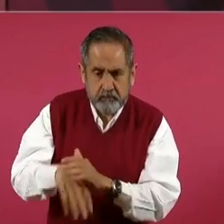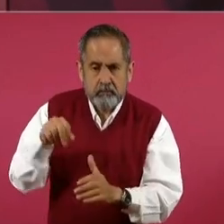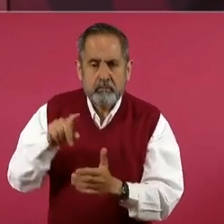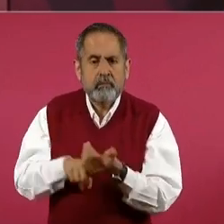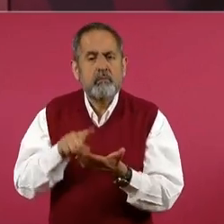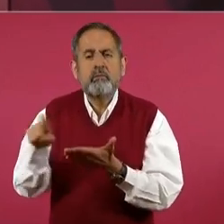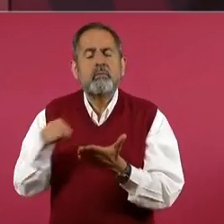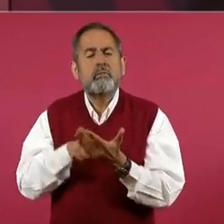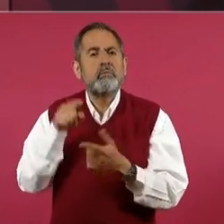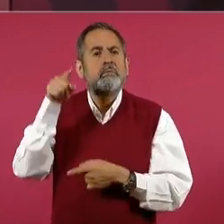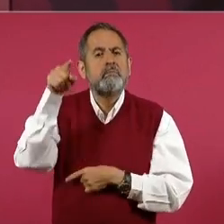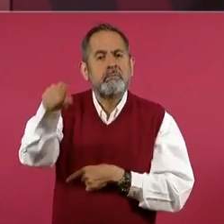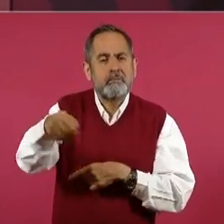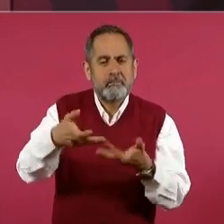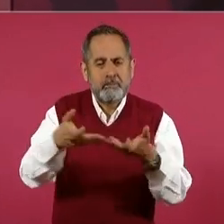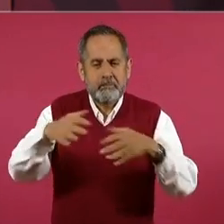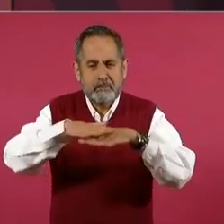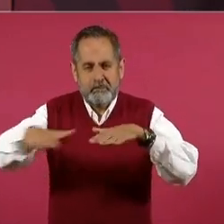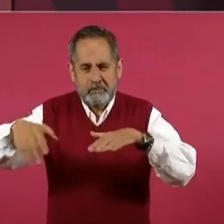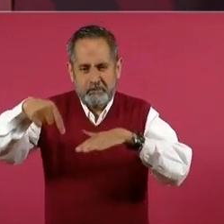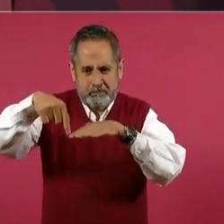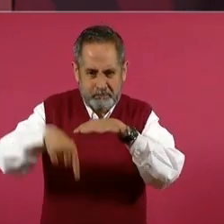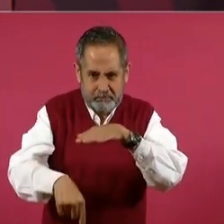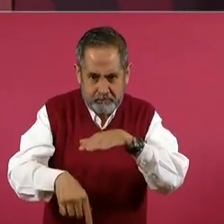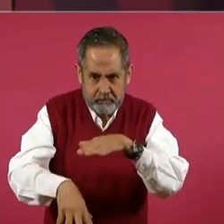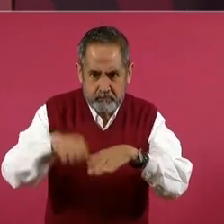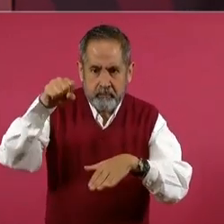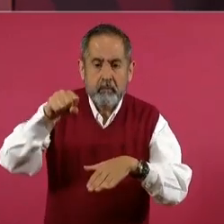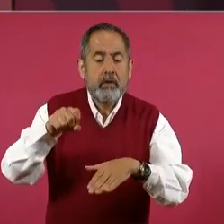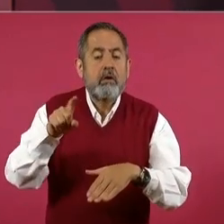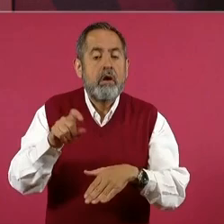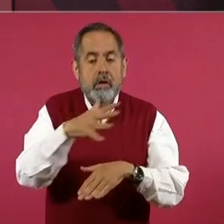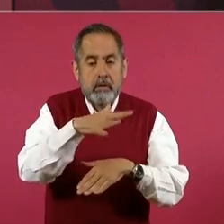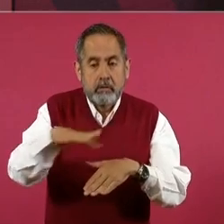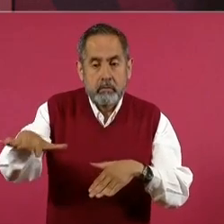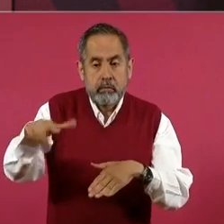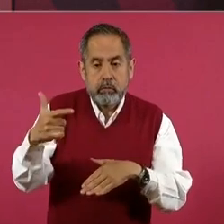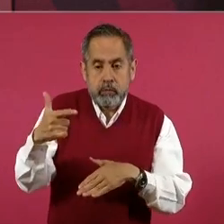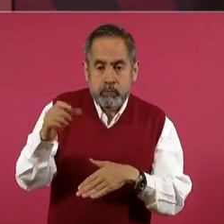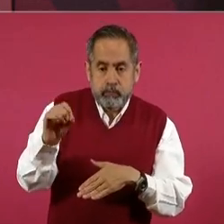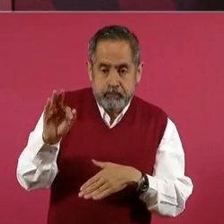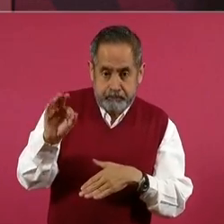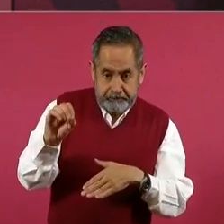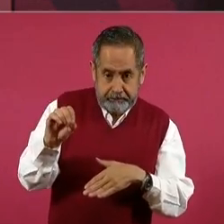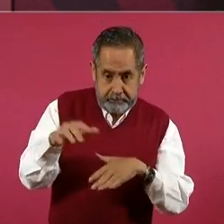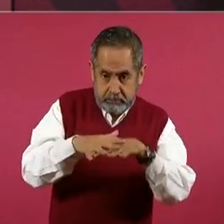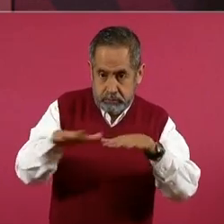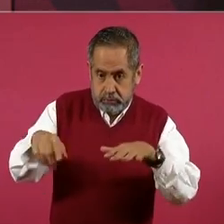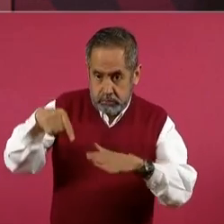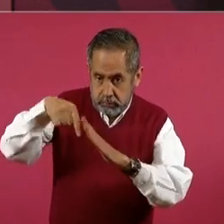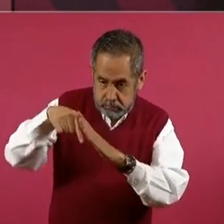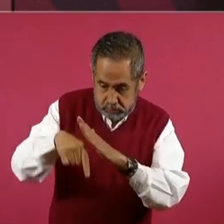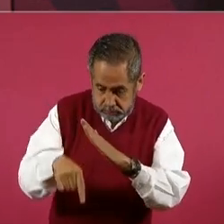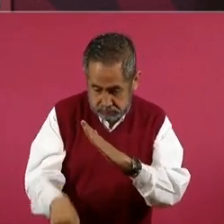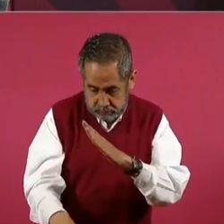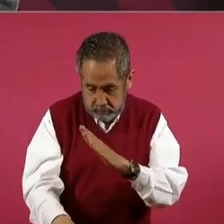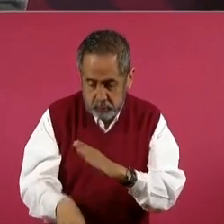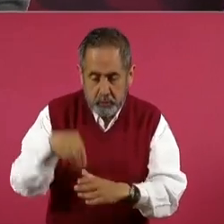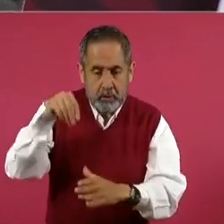unas plataformas en el Golfo, en